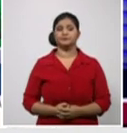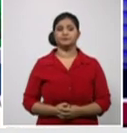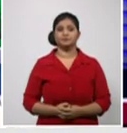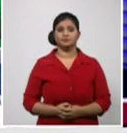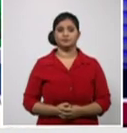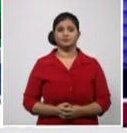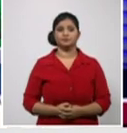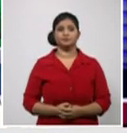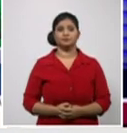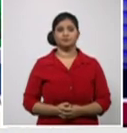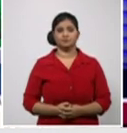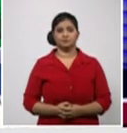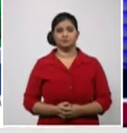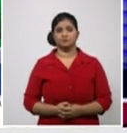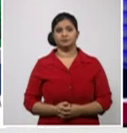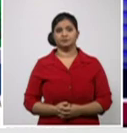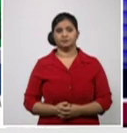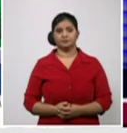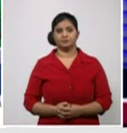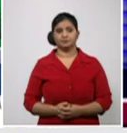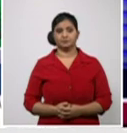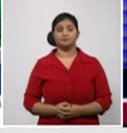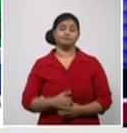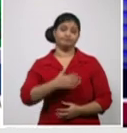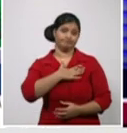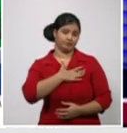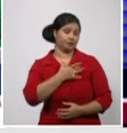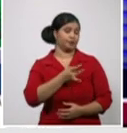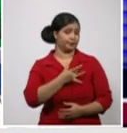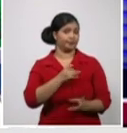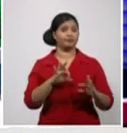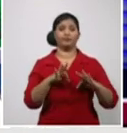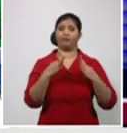aplicaron. Nuestras condolencias a las familiares y amistades.